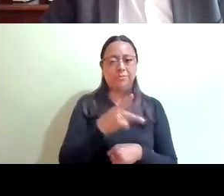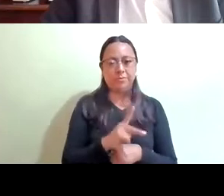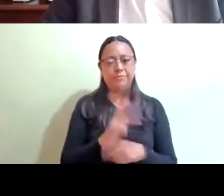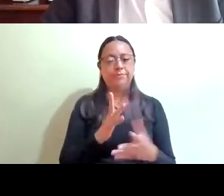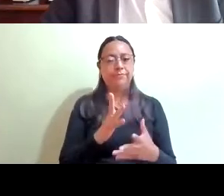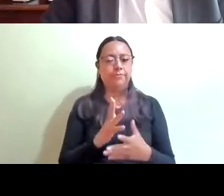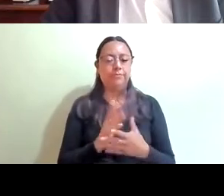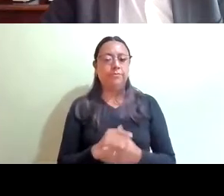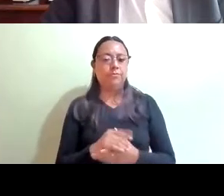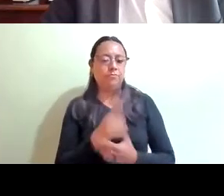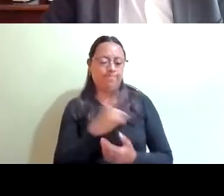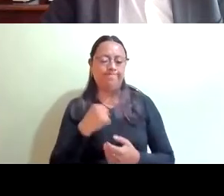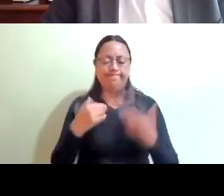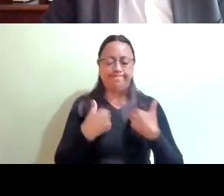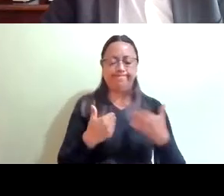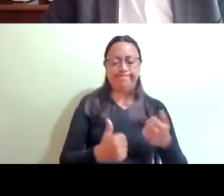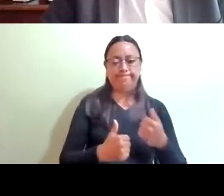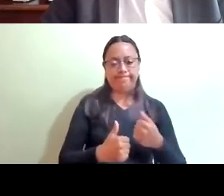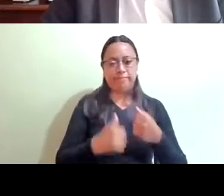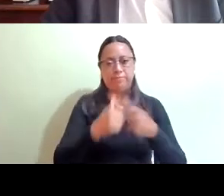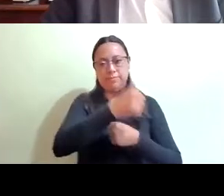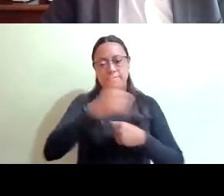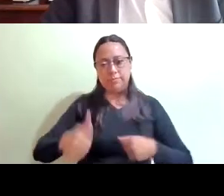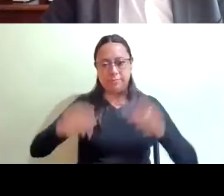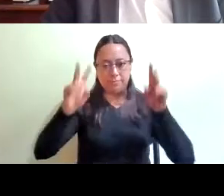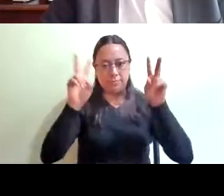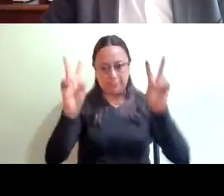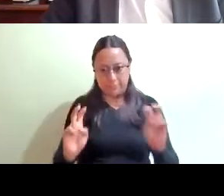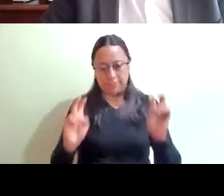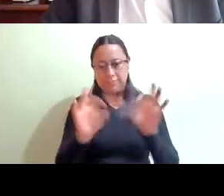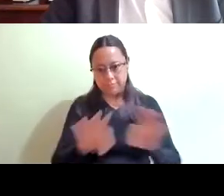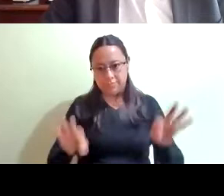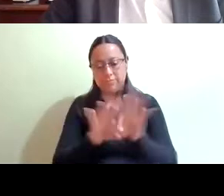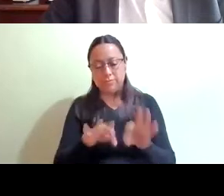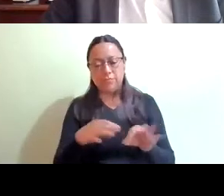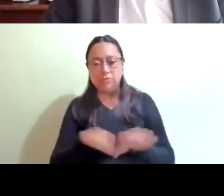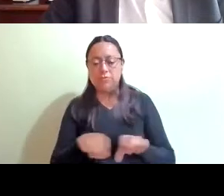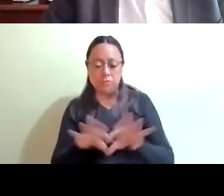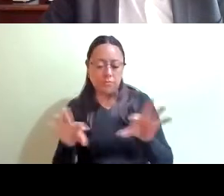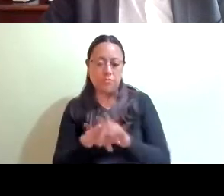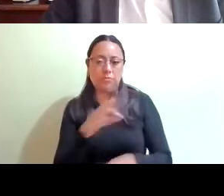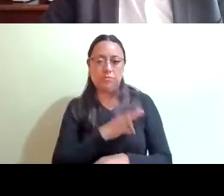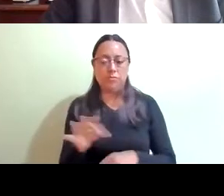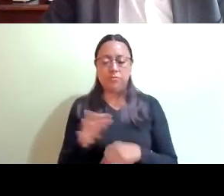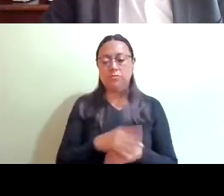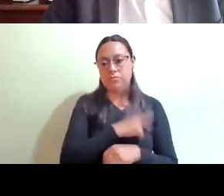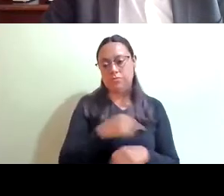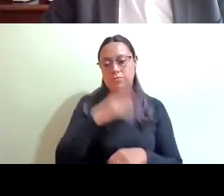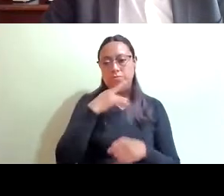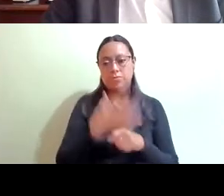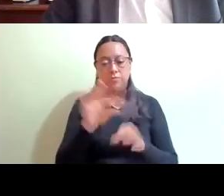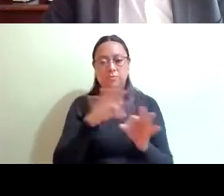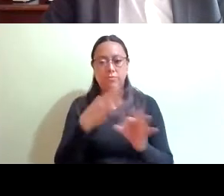materias. Entonces, pues sí hablemos de responsabilidad, pero también de la efectividad en la que estamos asumiendo los trabajos. Me